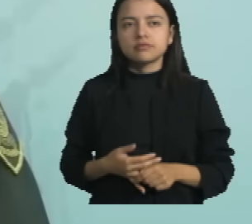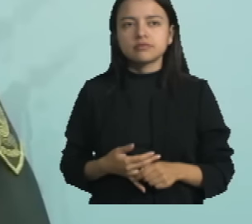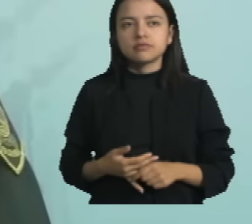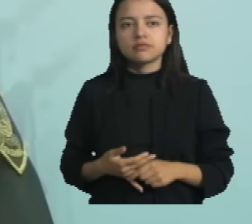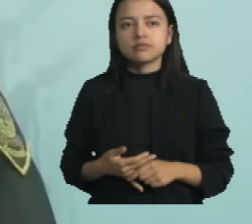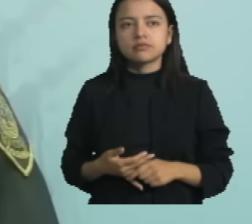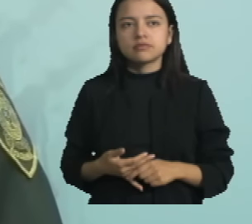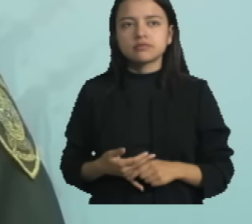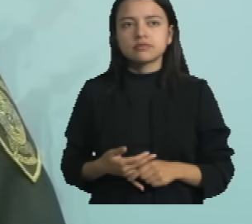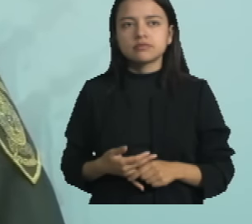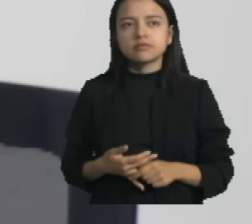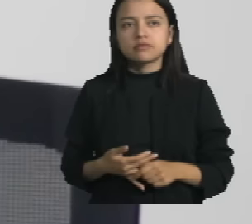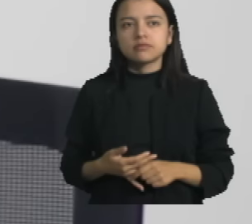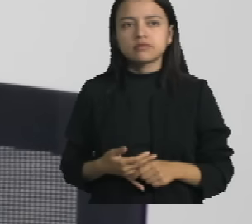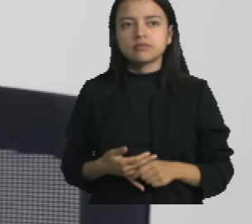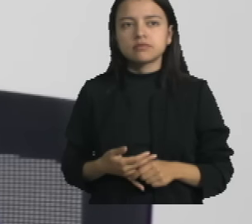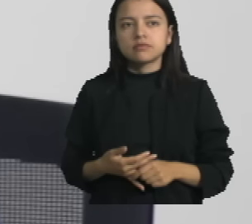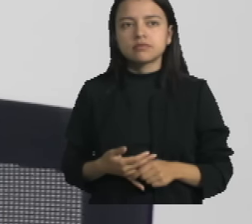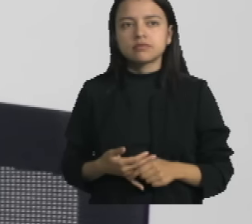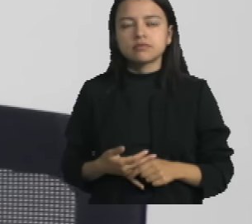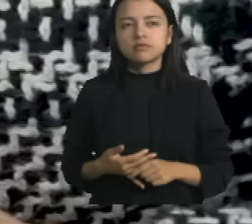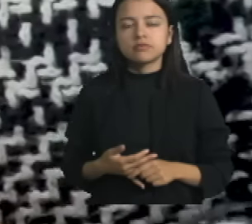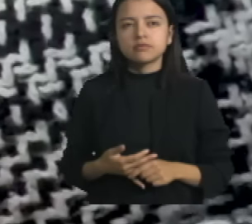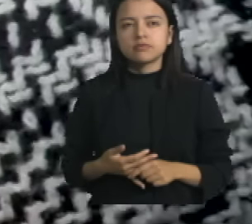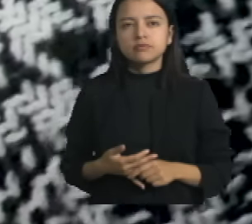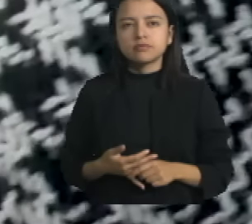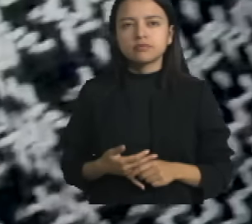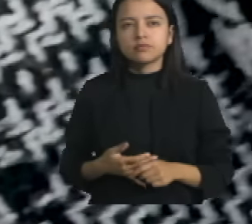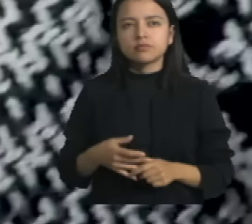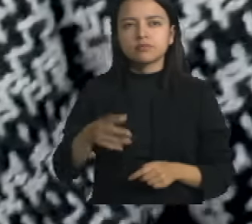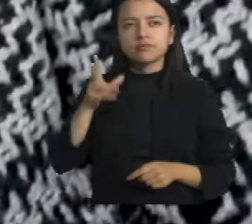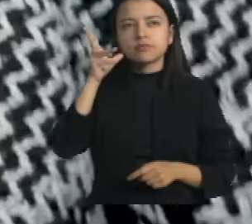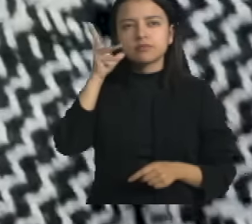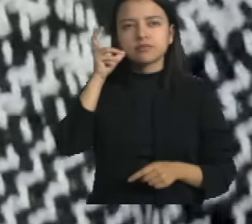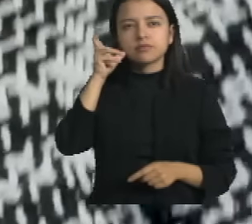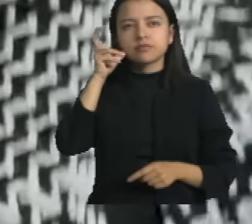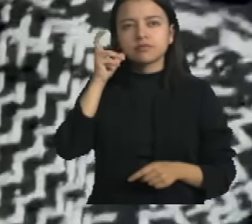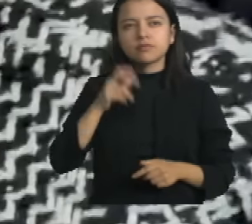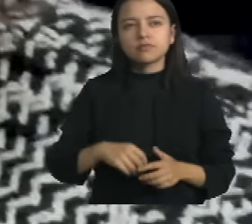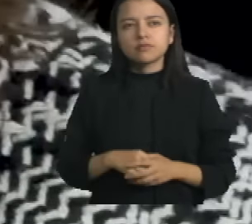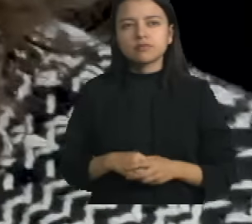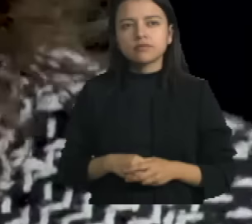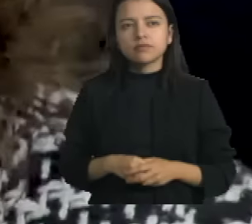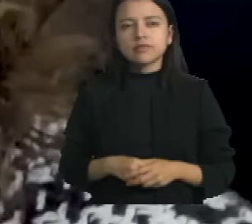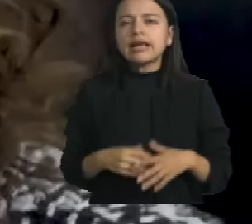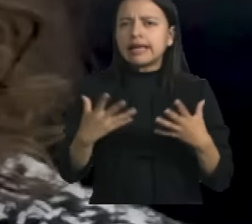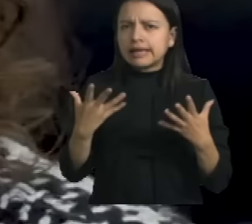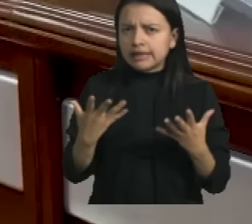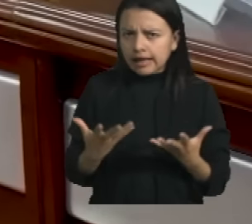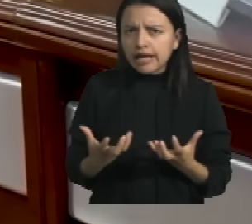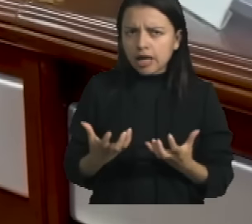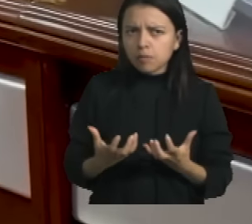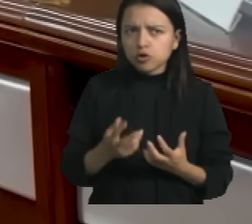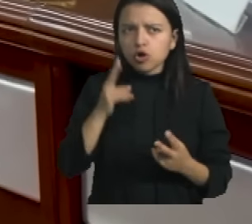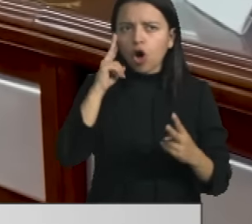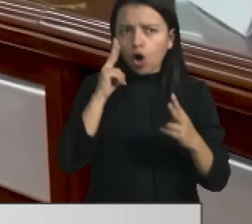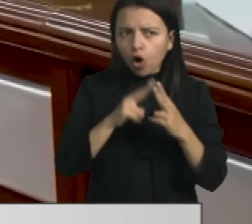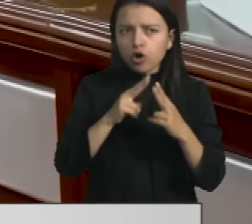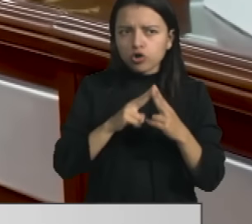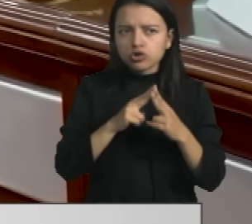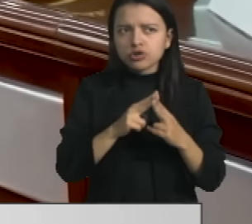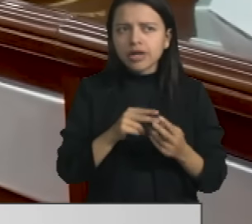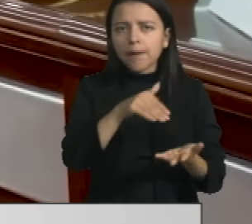si queremos escuchar la posición también y no solamente de suspender mientras